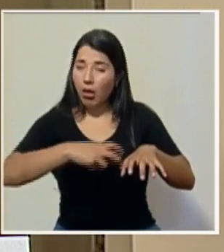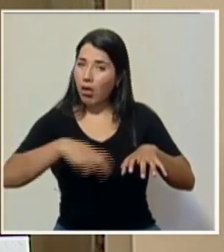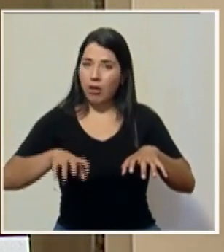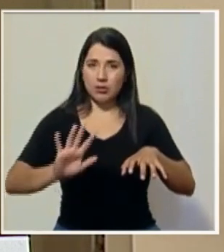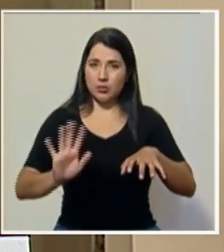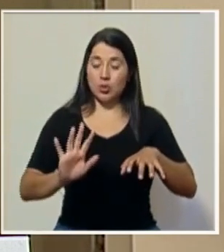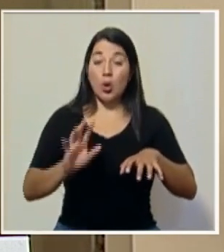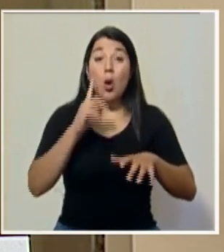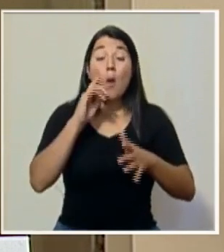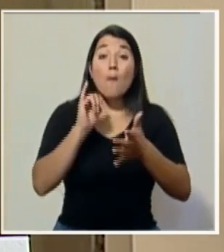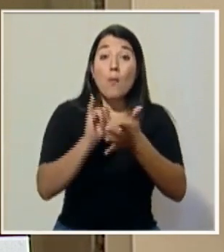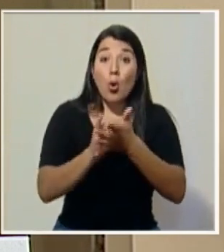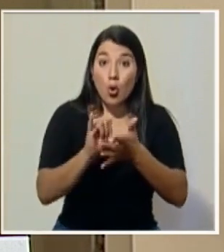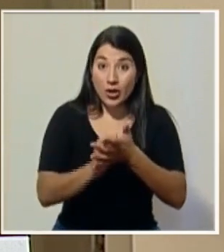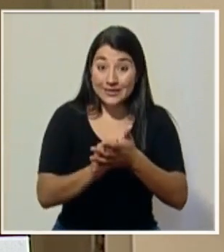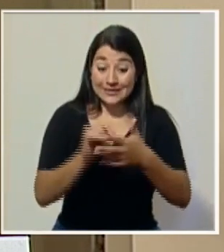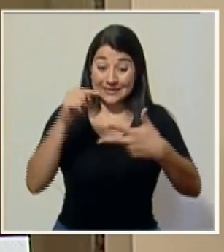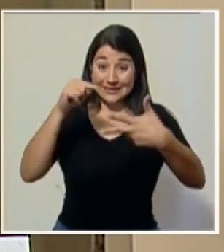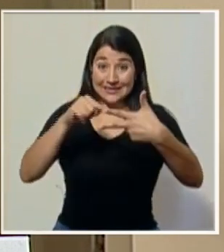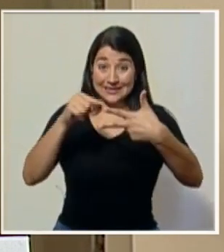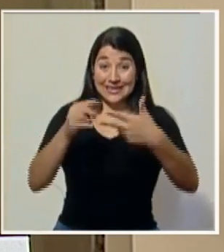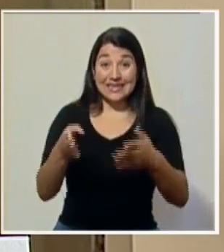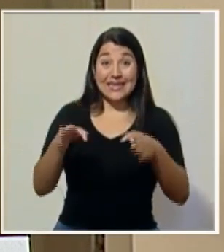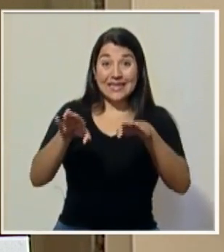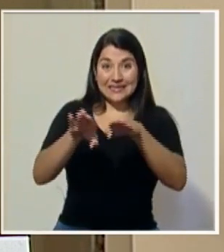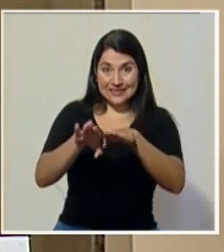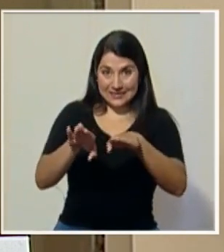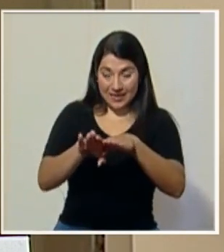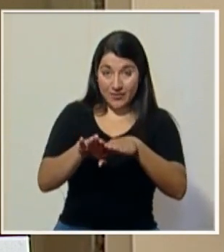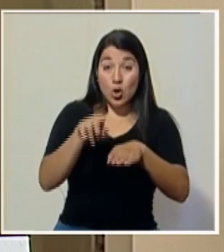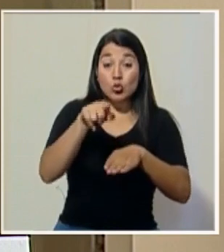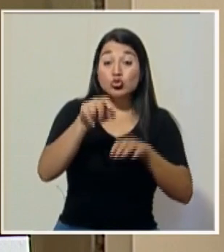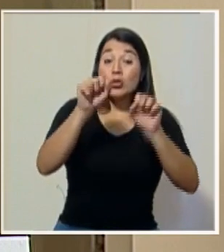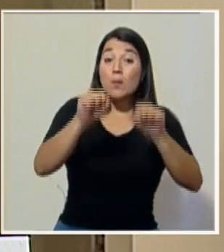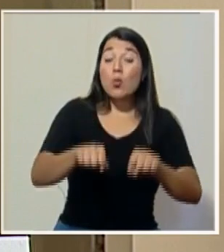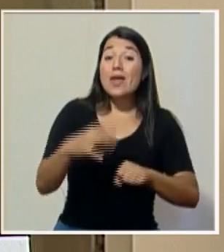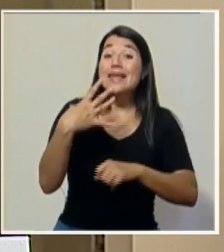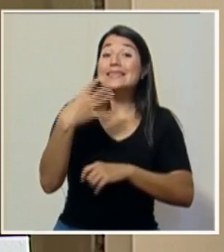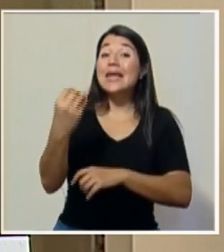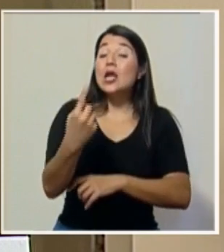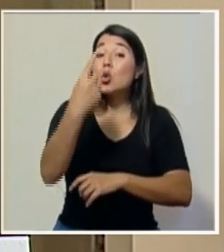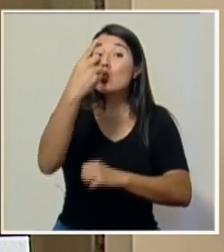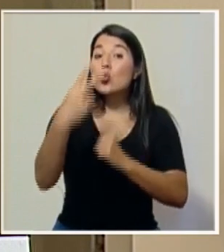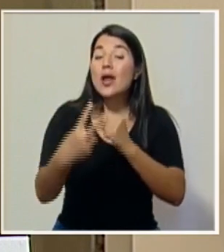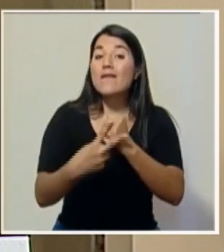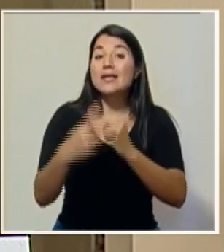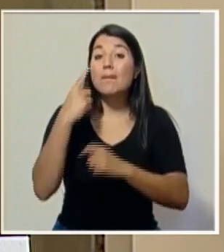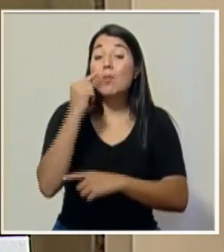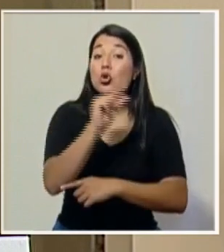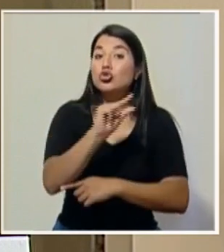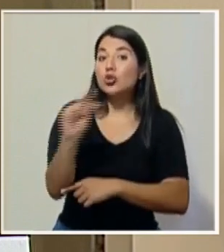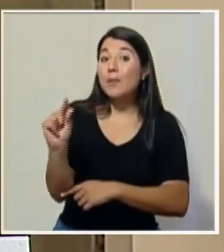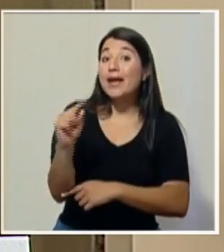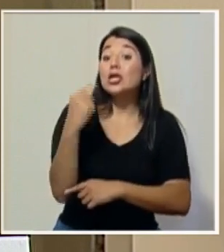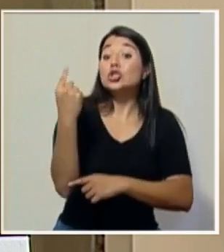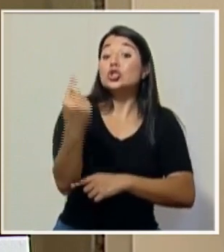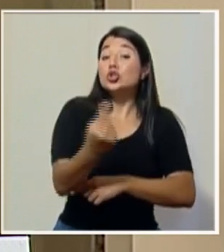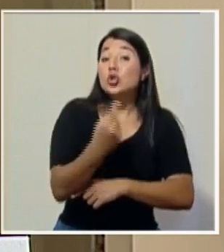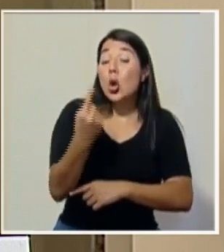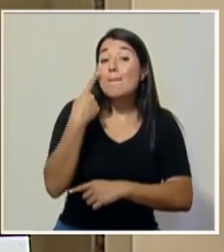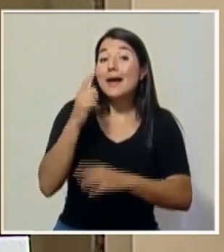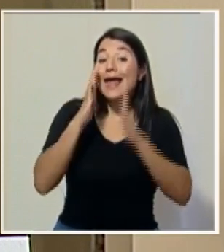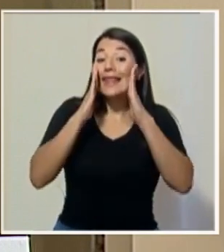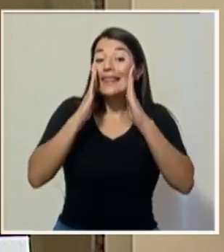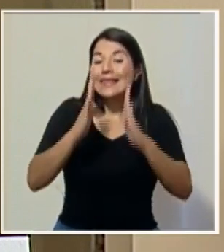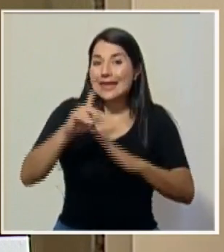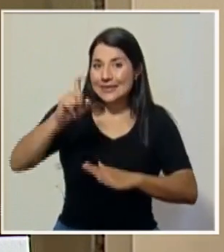que ese día, en la fase de cierre, circula una vez a la semana el vehículo para atender las necesidades